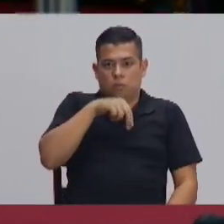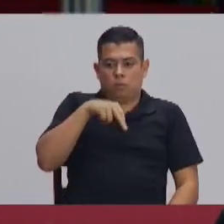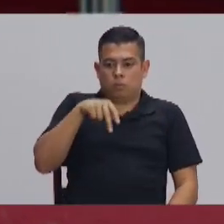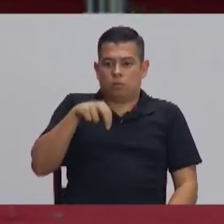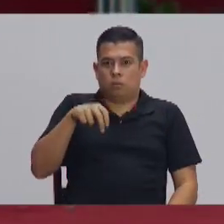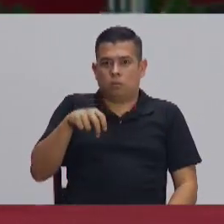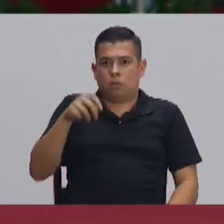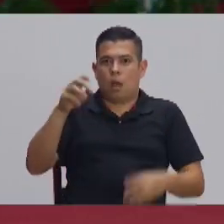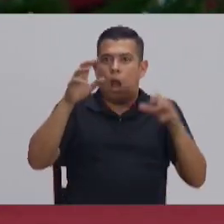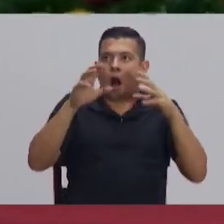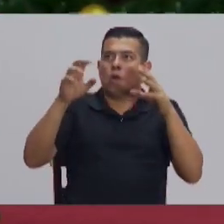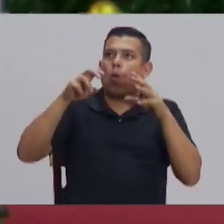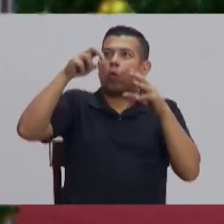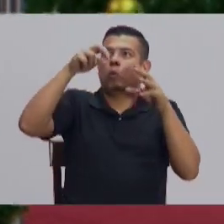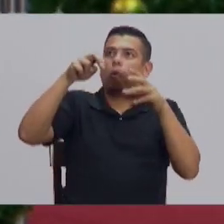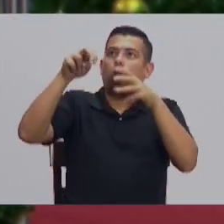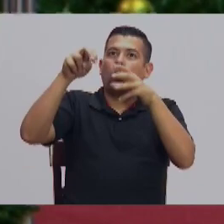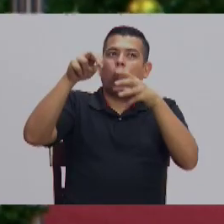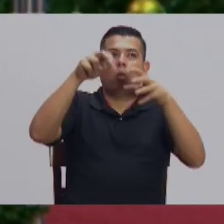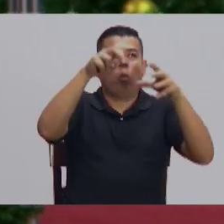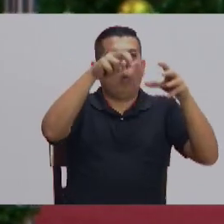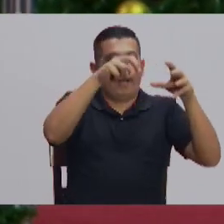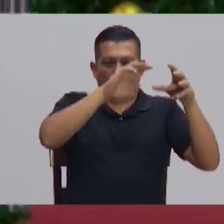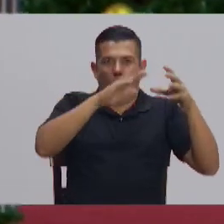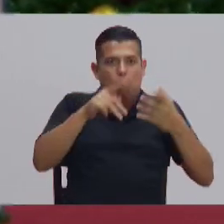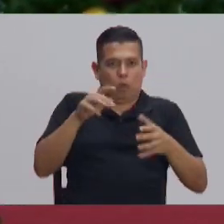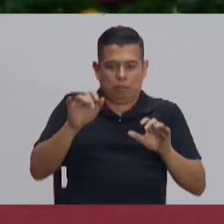de la nube en donde andamos